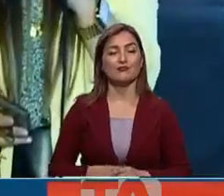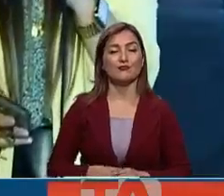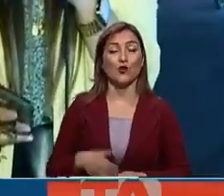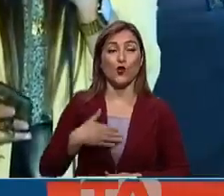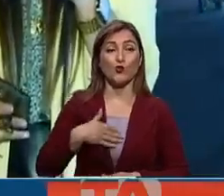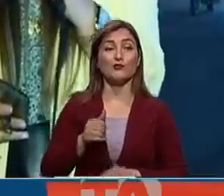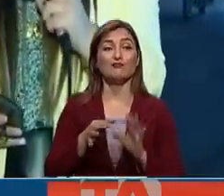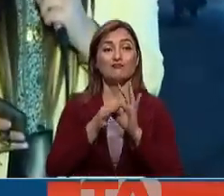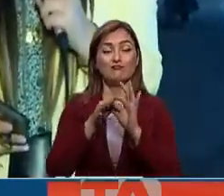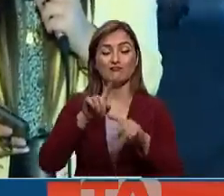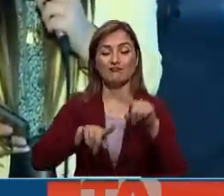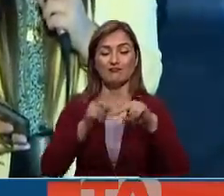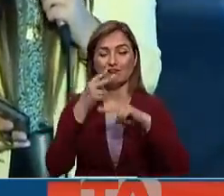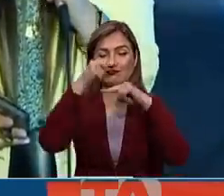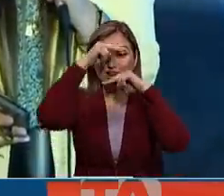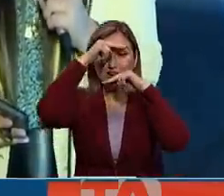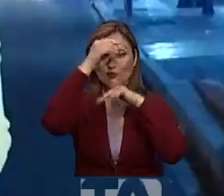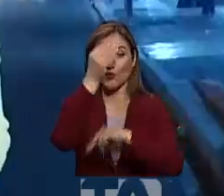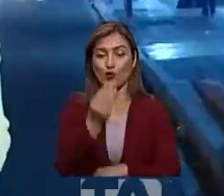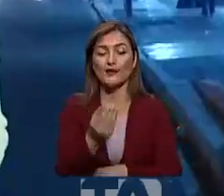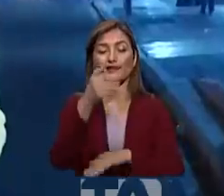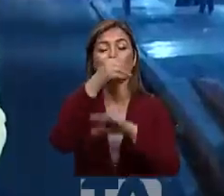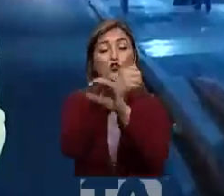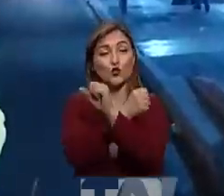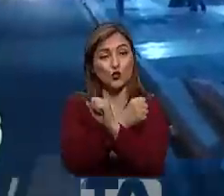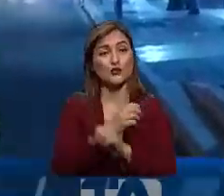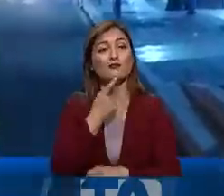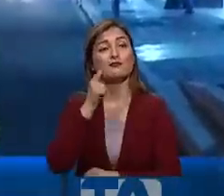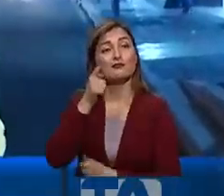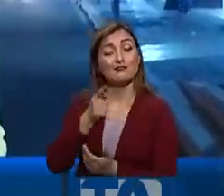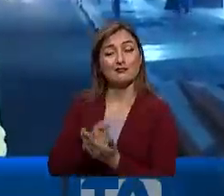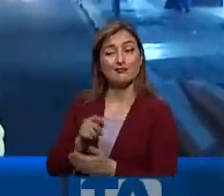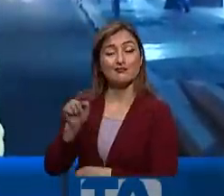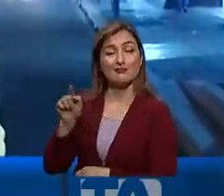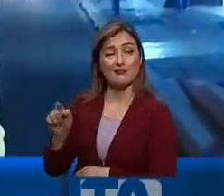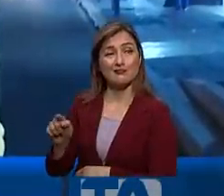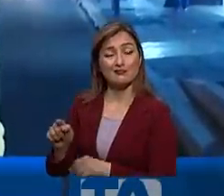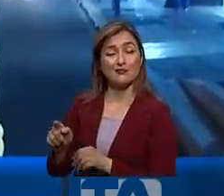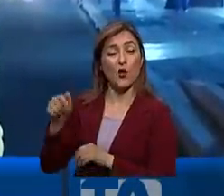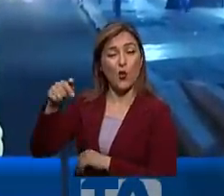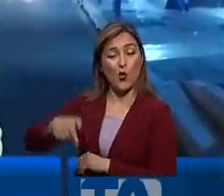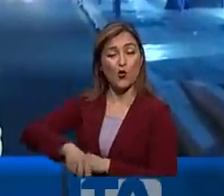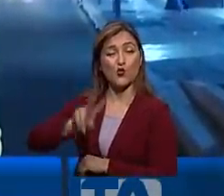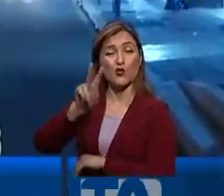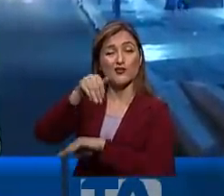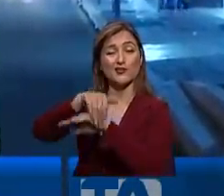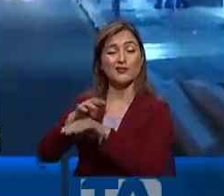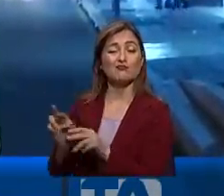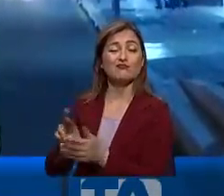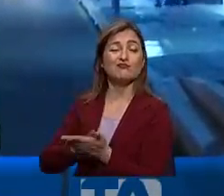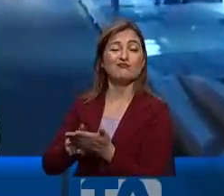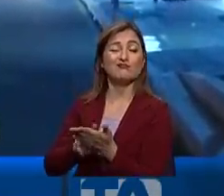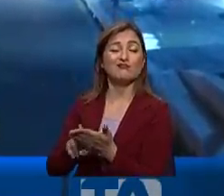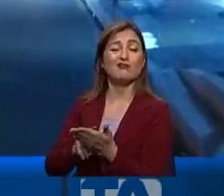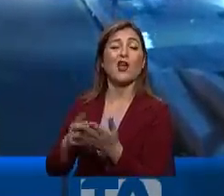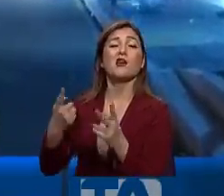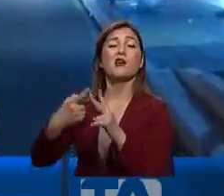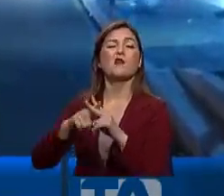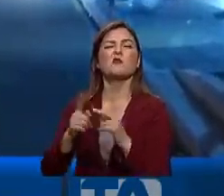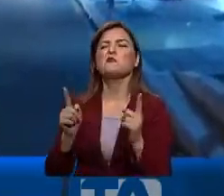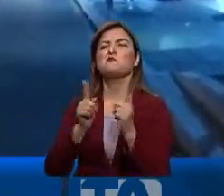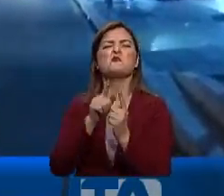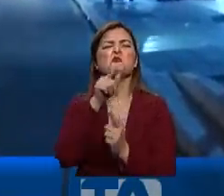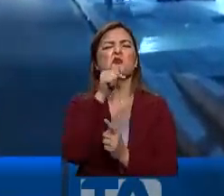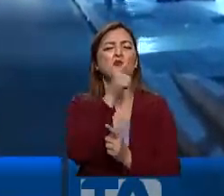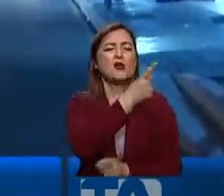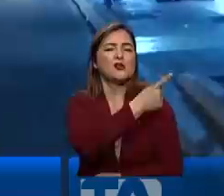¿Qué tal, compañeros, amigos televidentes? Muy buenas noches. Tal y como se tenía previsto, a las 2 de la tarde arrancó la reunión